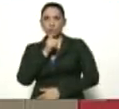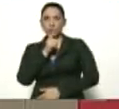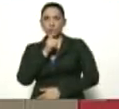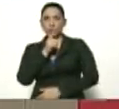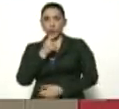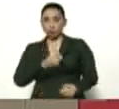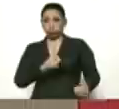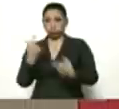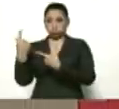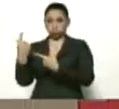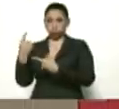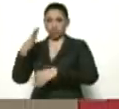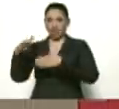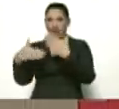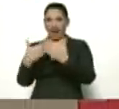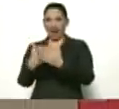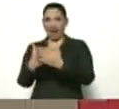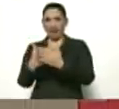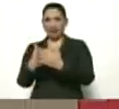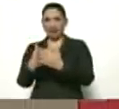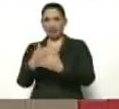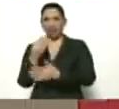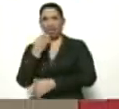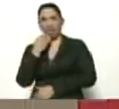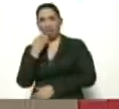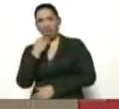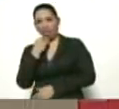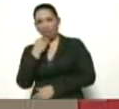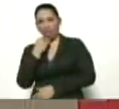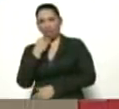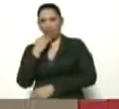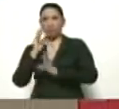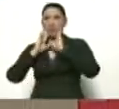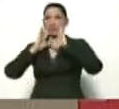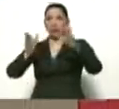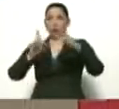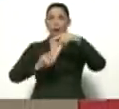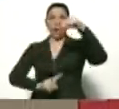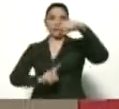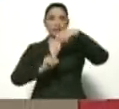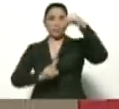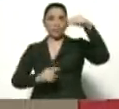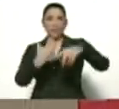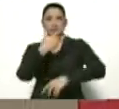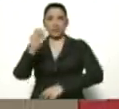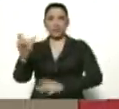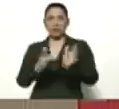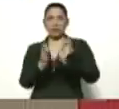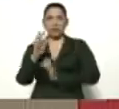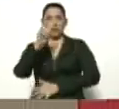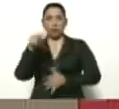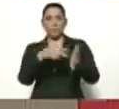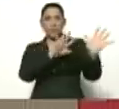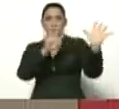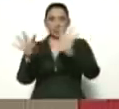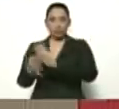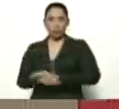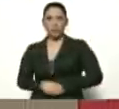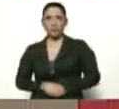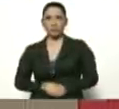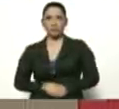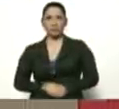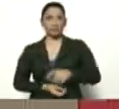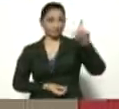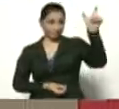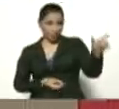hacia la bufonada de el distribuidor altamira del 30 de abril del 2019 era